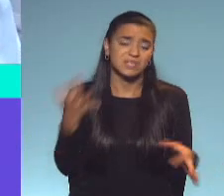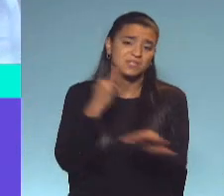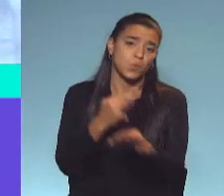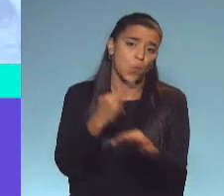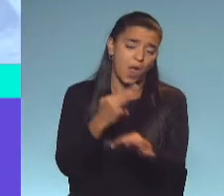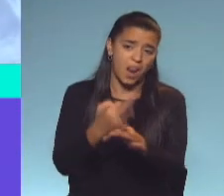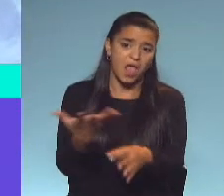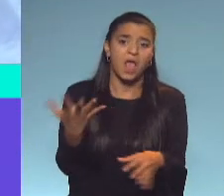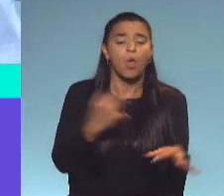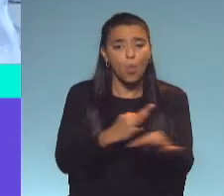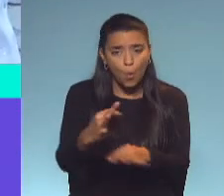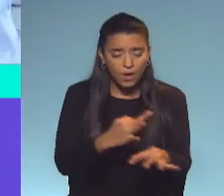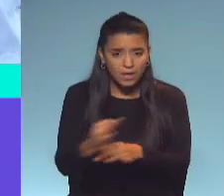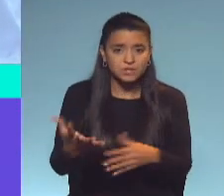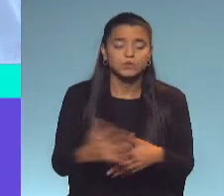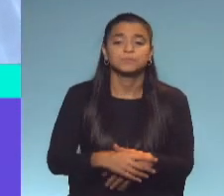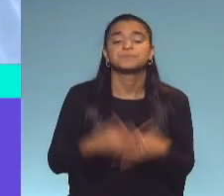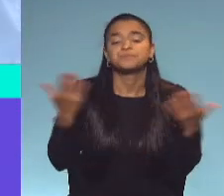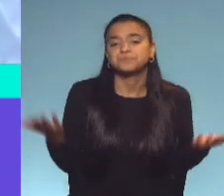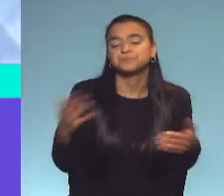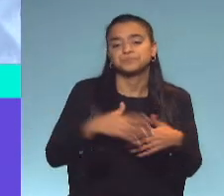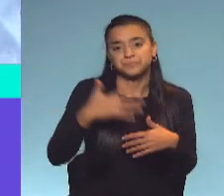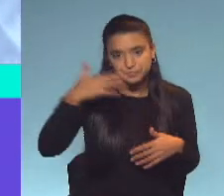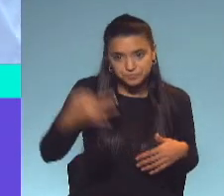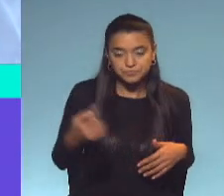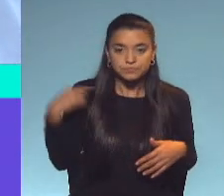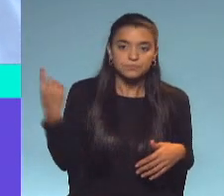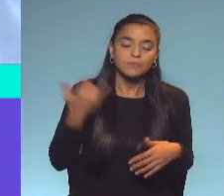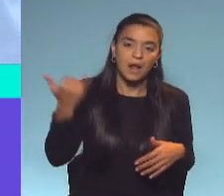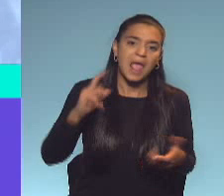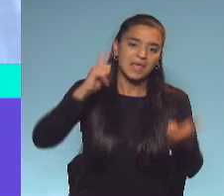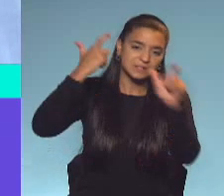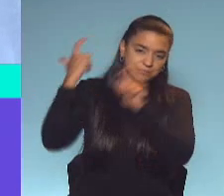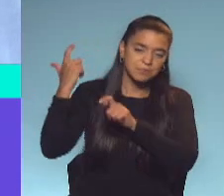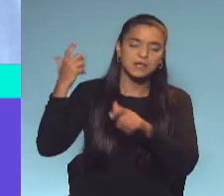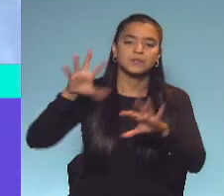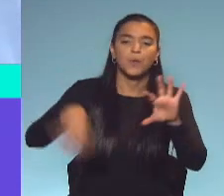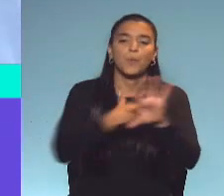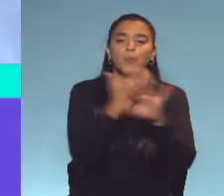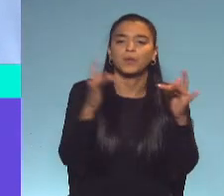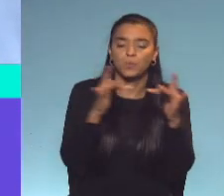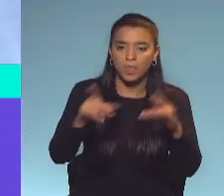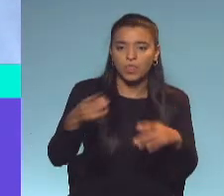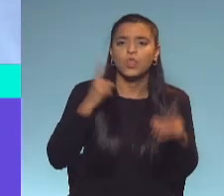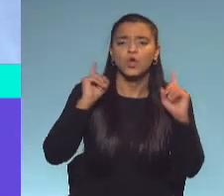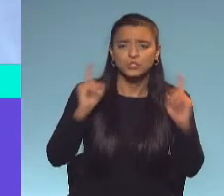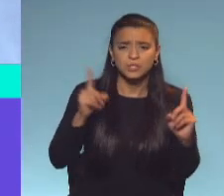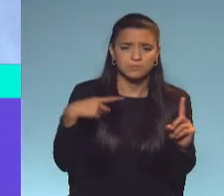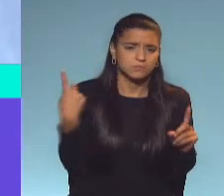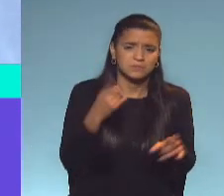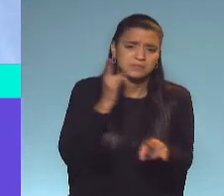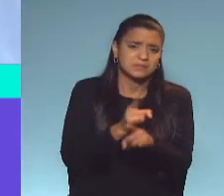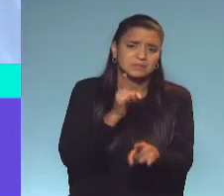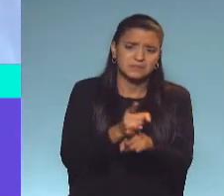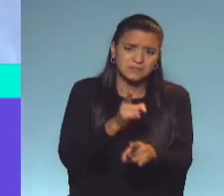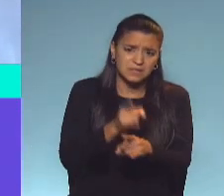escuela, la educación. Y bueno, realmente hemos tenido experiencia con la virtualidad, si bien los docentes hemos estado